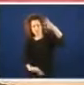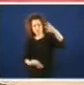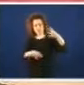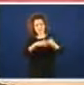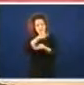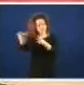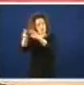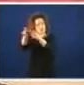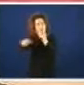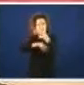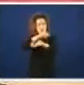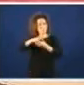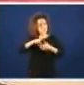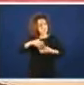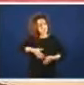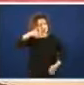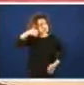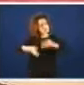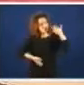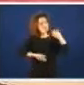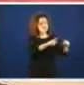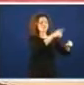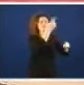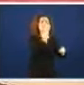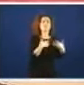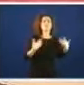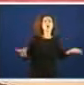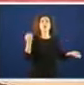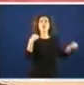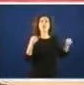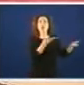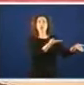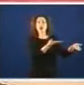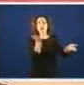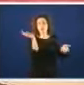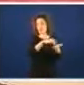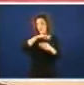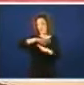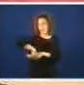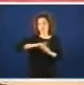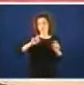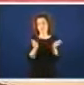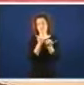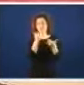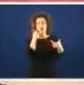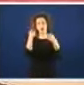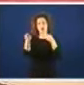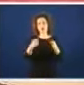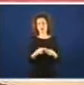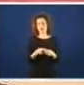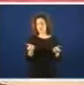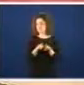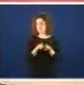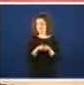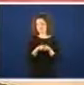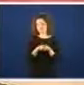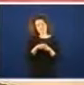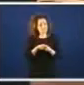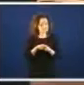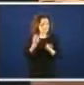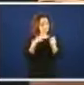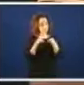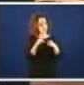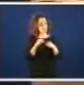indignación E cale a súa atitude A que manifestou na última sesión de control Facer que non se entera e